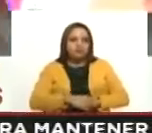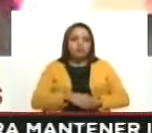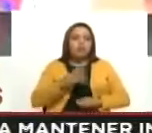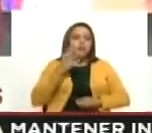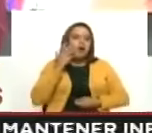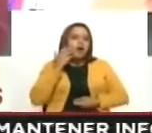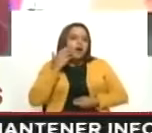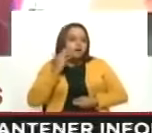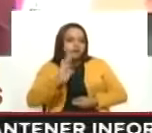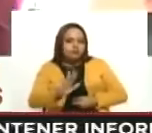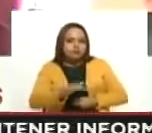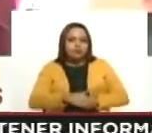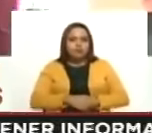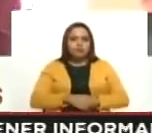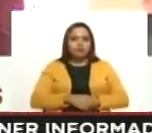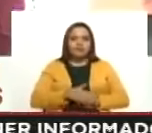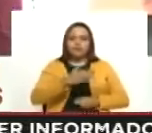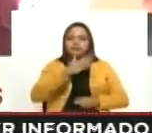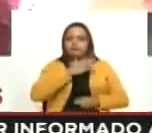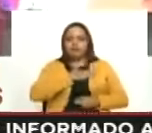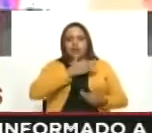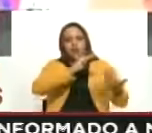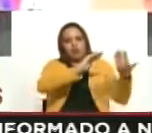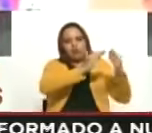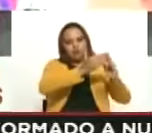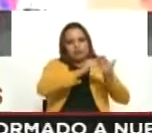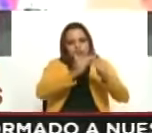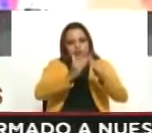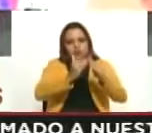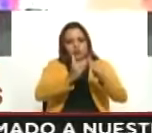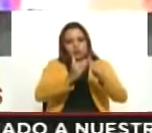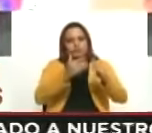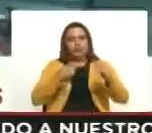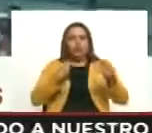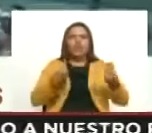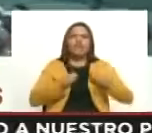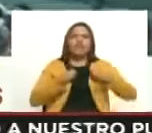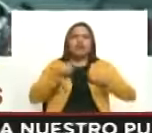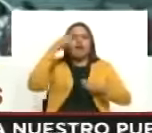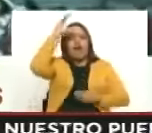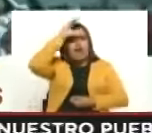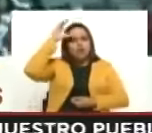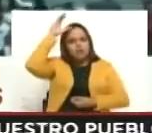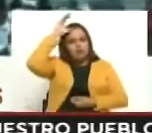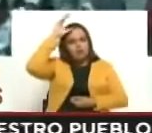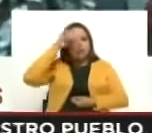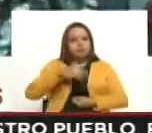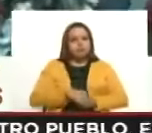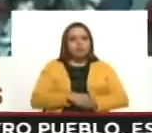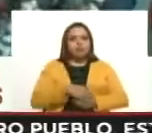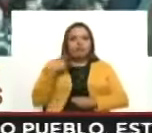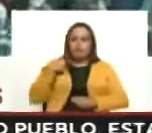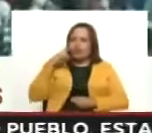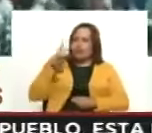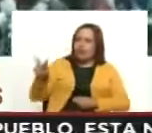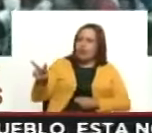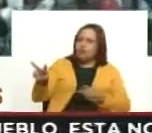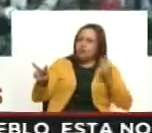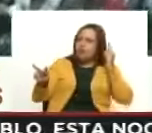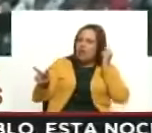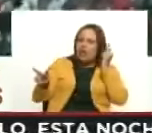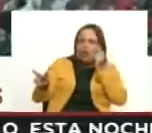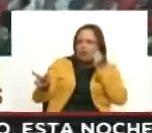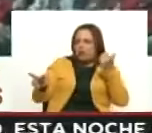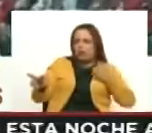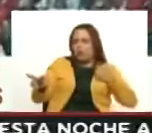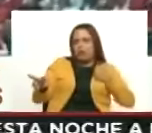Por ejemplo, en mi comunidad, vivo en Caricuao, y yo veo que el señor o la señora tal